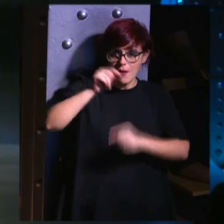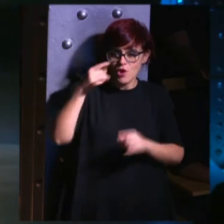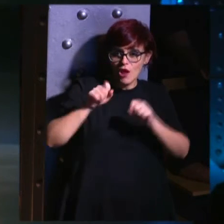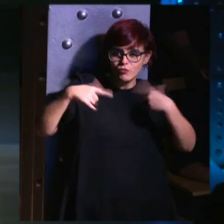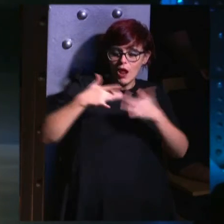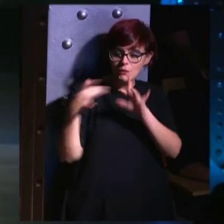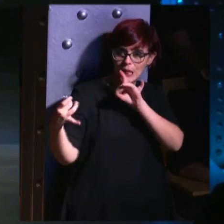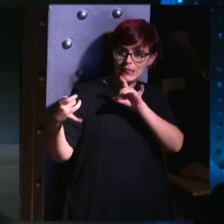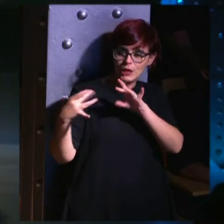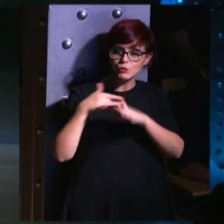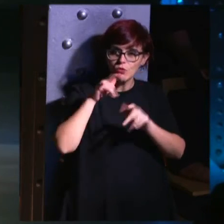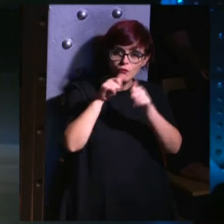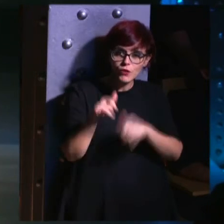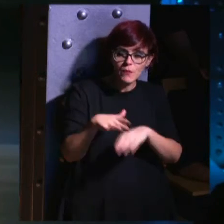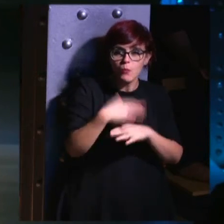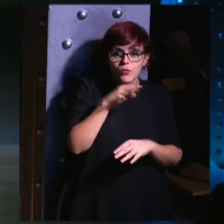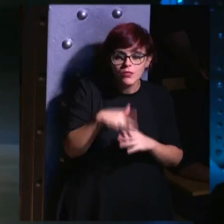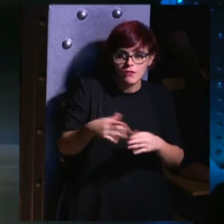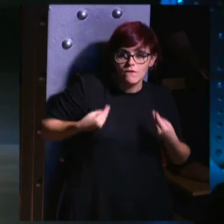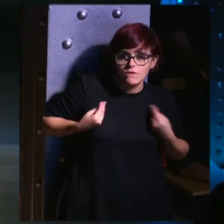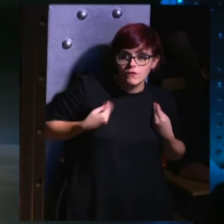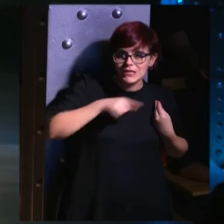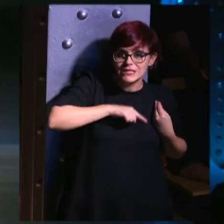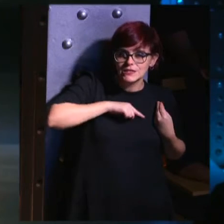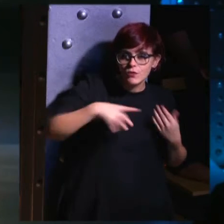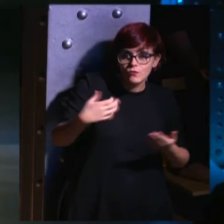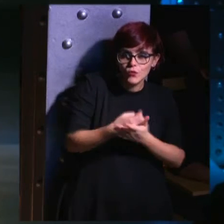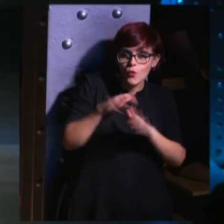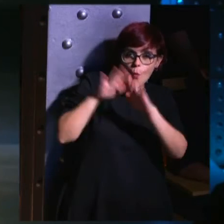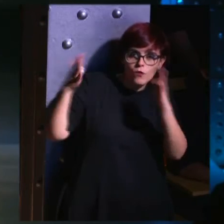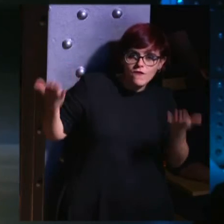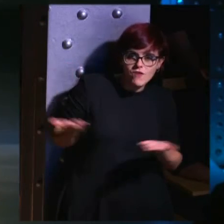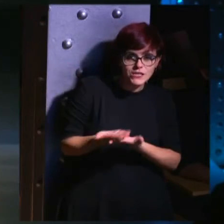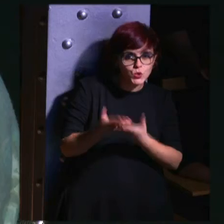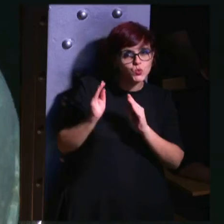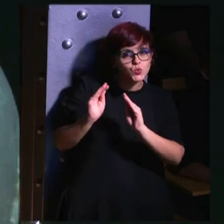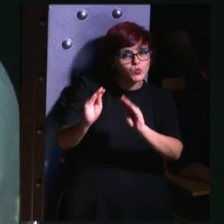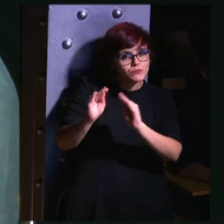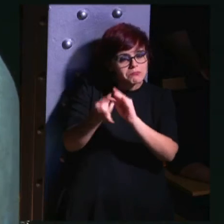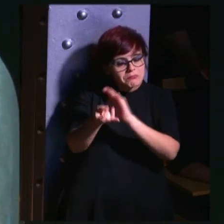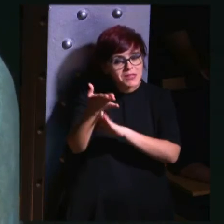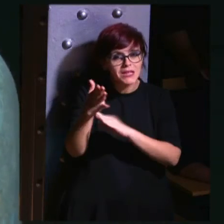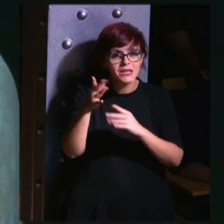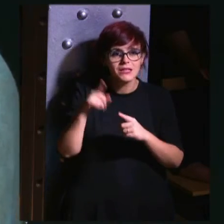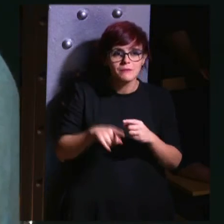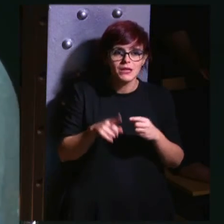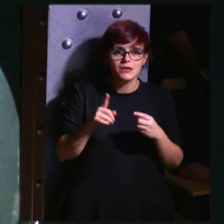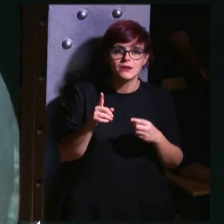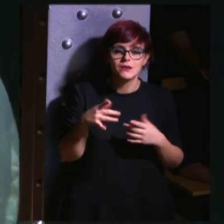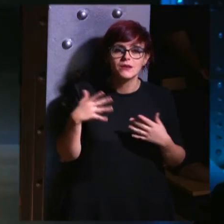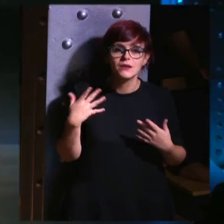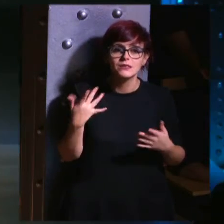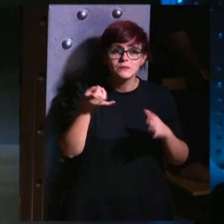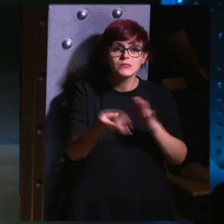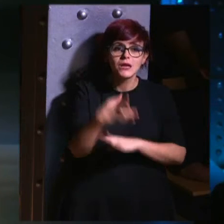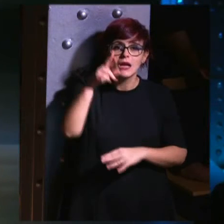con ellos de alguna forma y pudiendo vivir esa sensación de estar en ese universo que estamos creando. Y luego que también